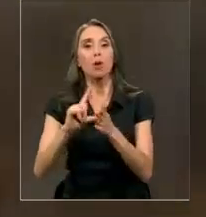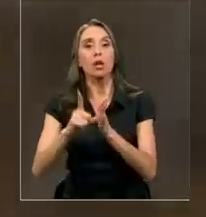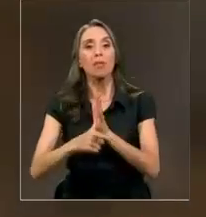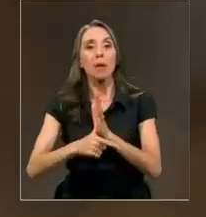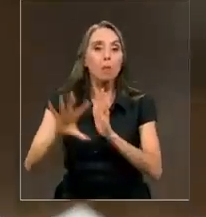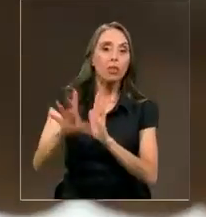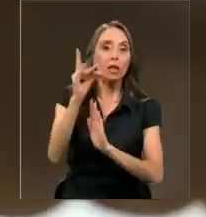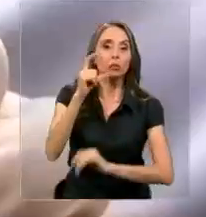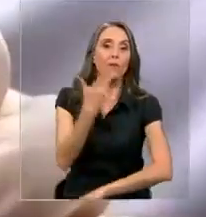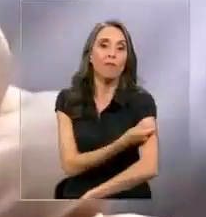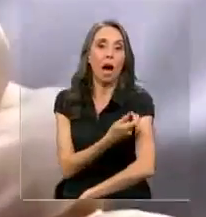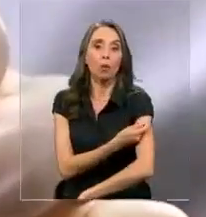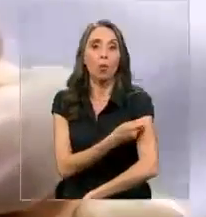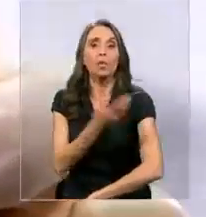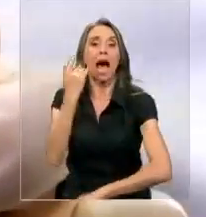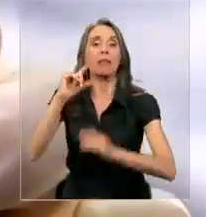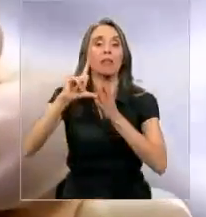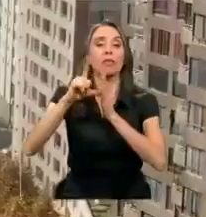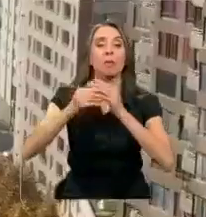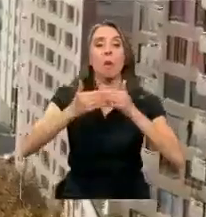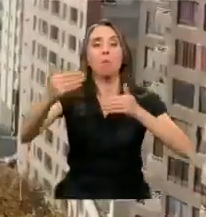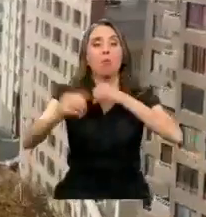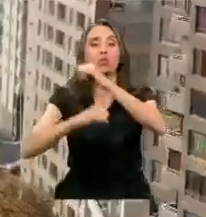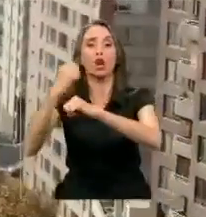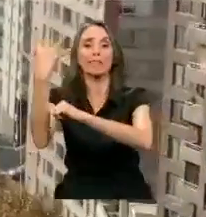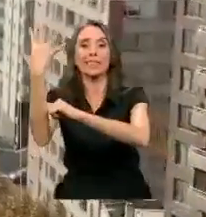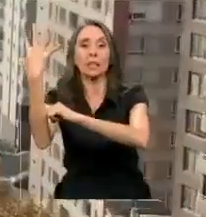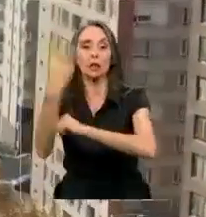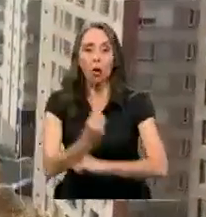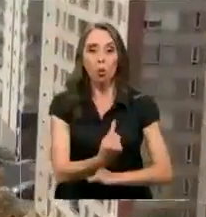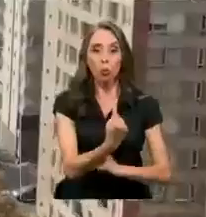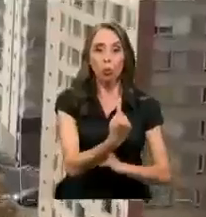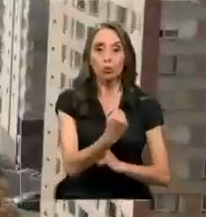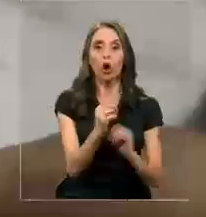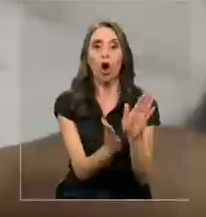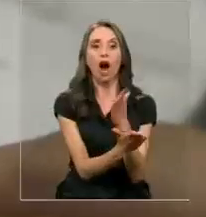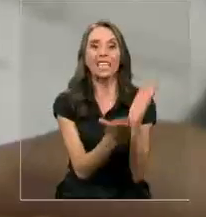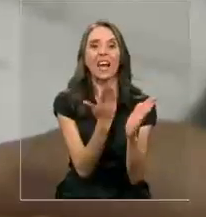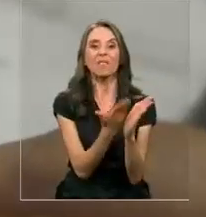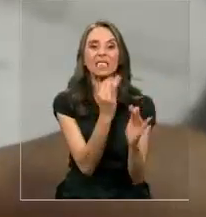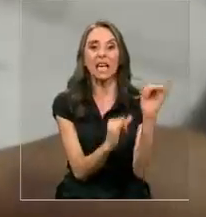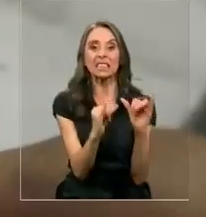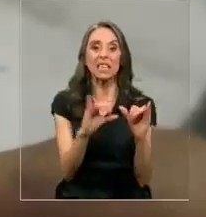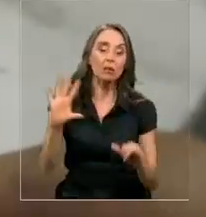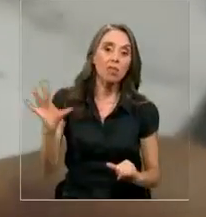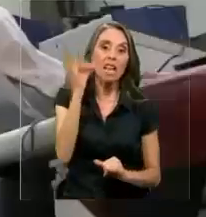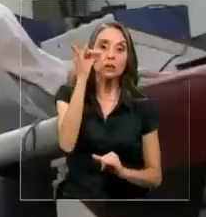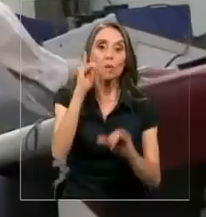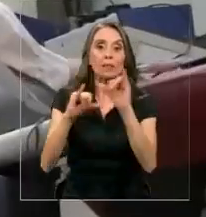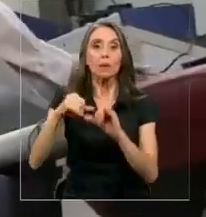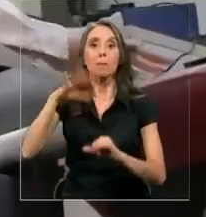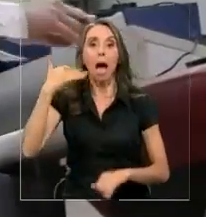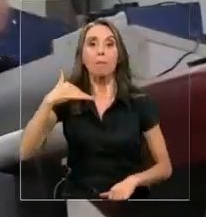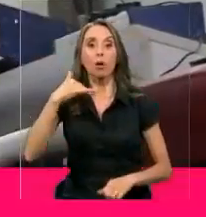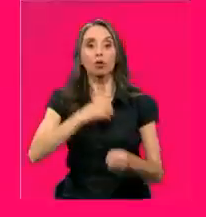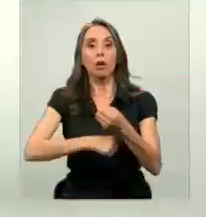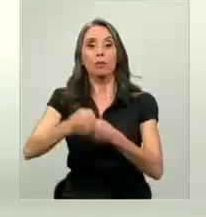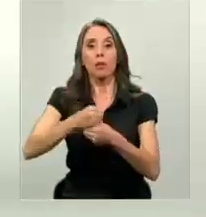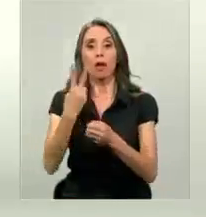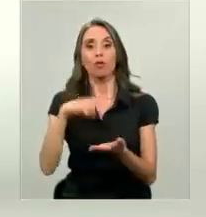de la vacuna en 5 veces, por lo que la revista Science lo catalogó el descubrimiento científico más importante del